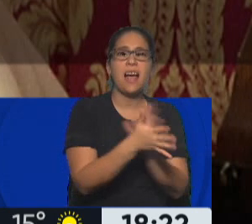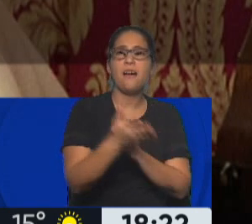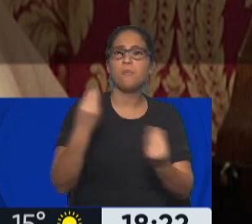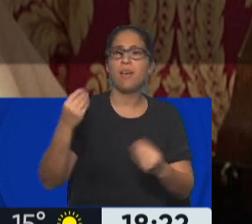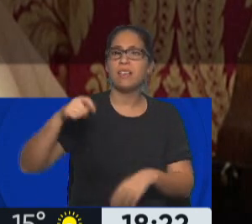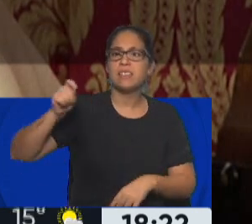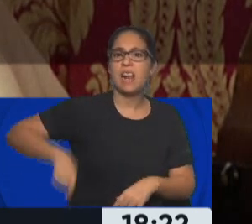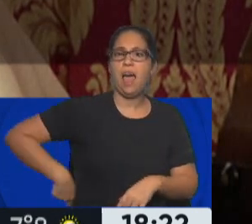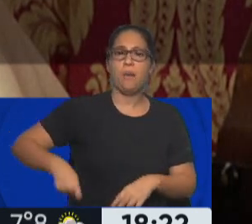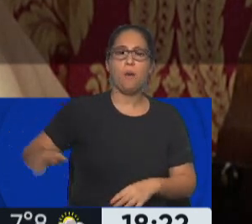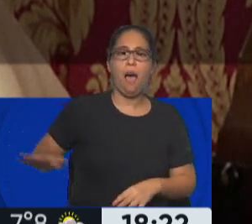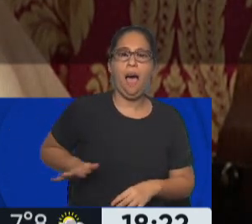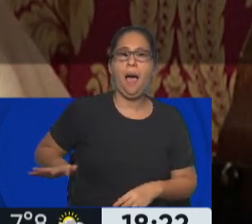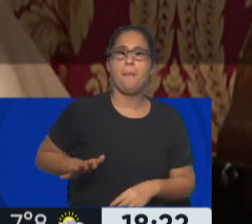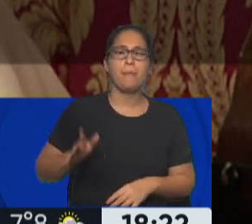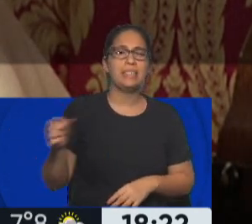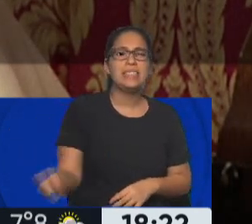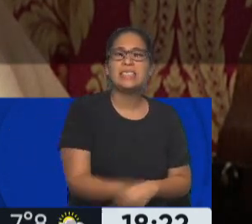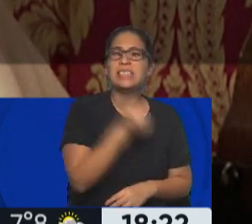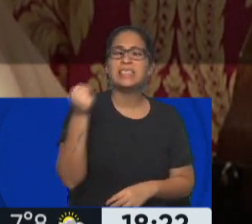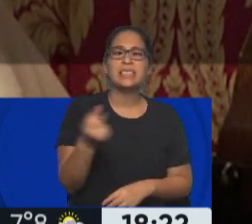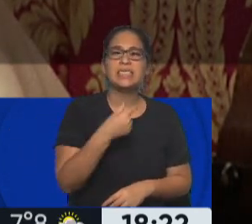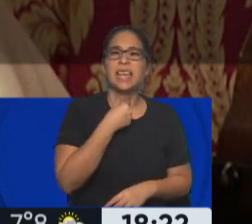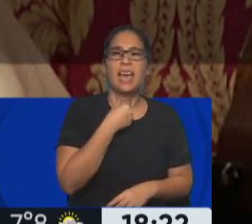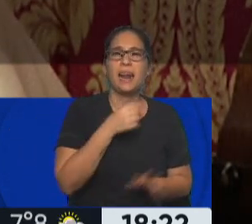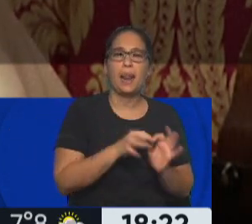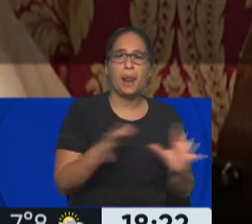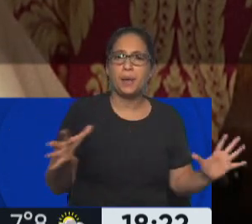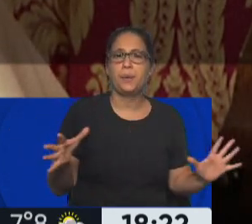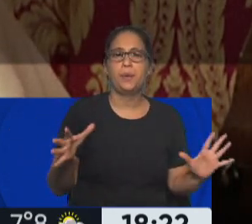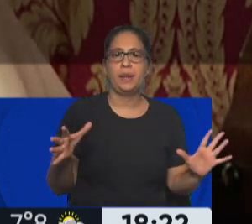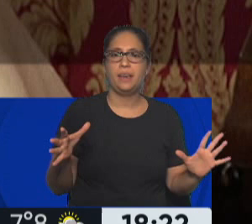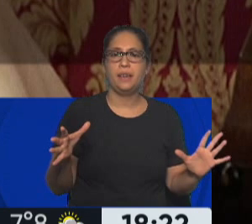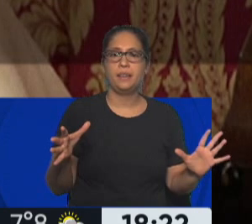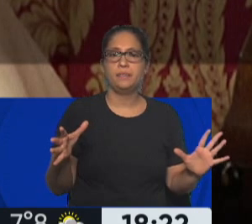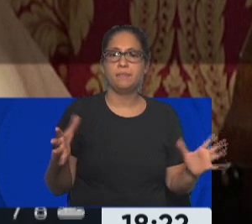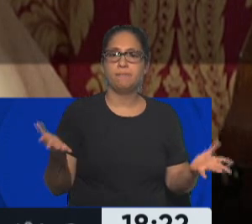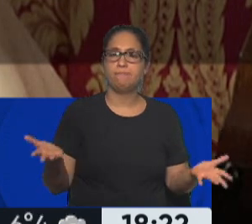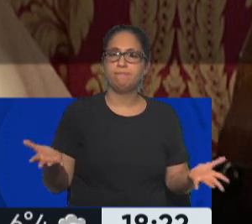debba fuggire della schiavitù, della fame,